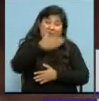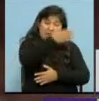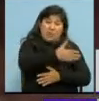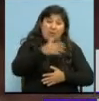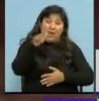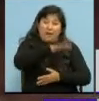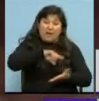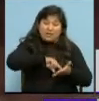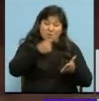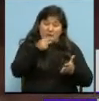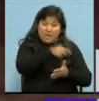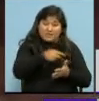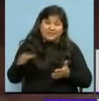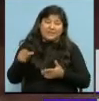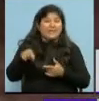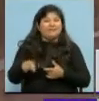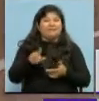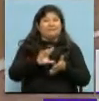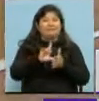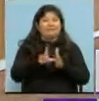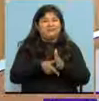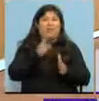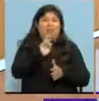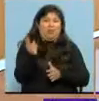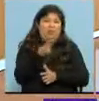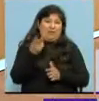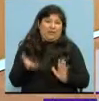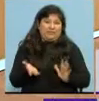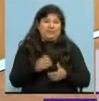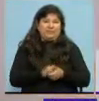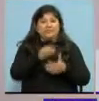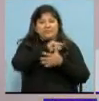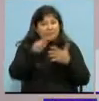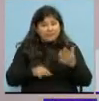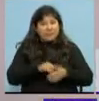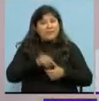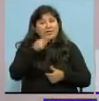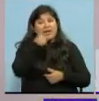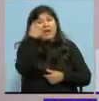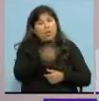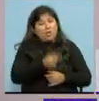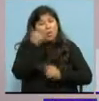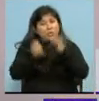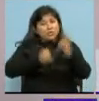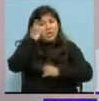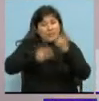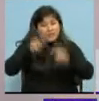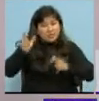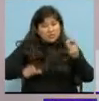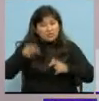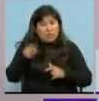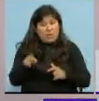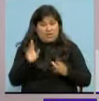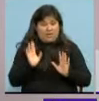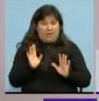hay que decirle a la gente que el animal que produce por ejemplo muertes hay un depredador